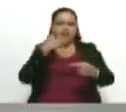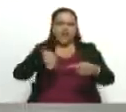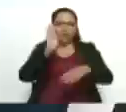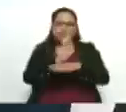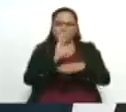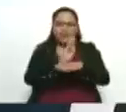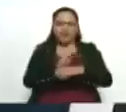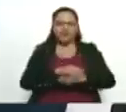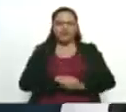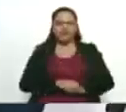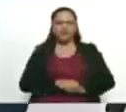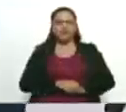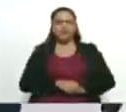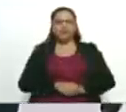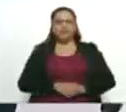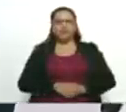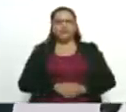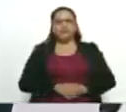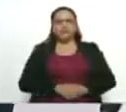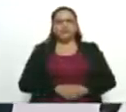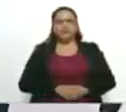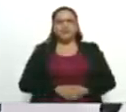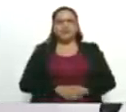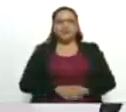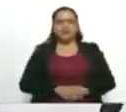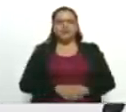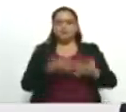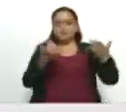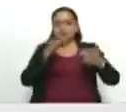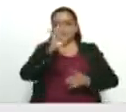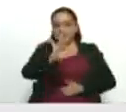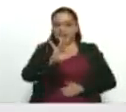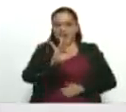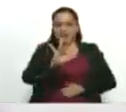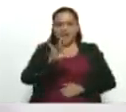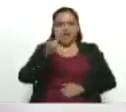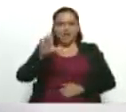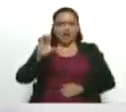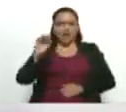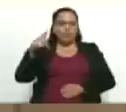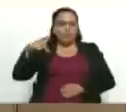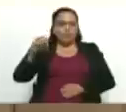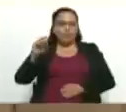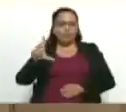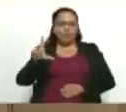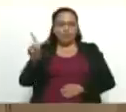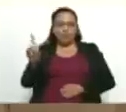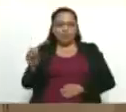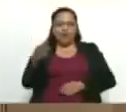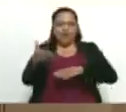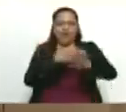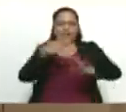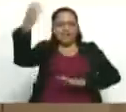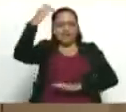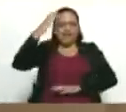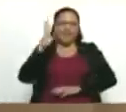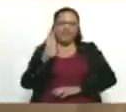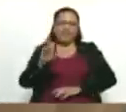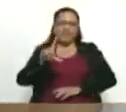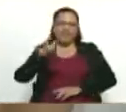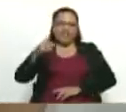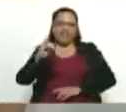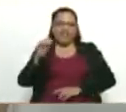hijas. Ya van tres Leopoldo. Leopoldo, el rey de Bélgica, que ordenaba que le cortaran las